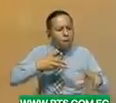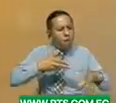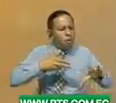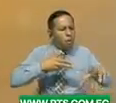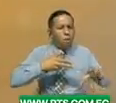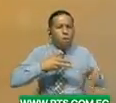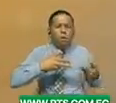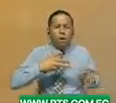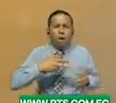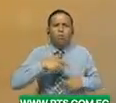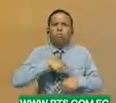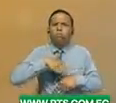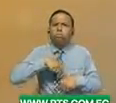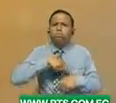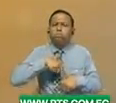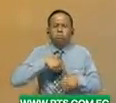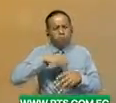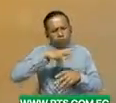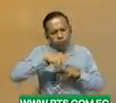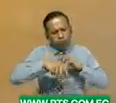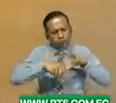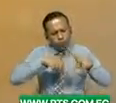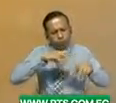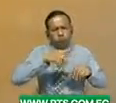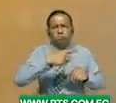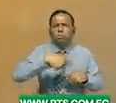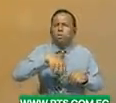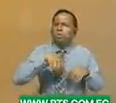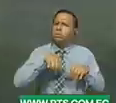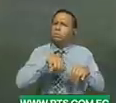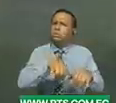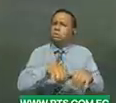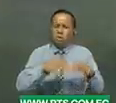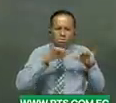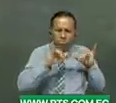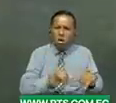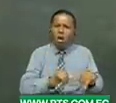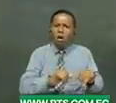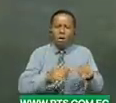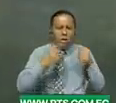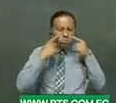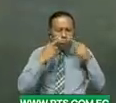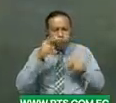Los segundos transcurrían y seguían los antisociales en el punto.